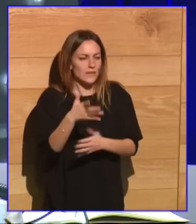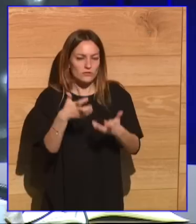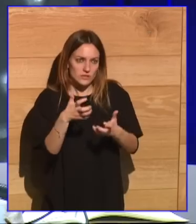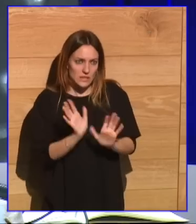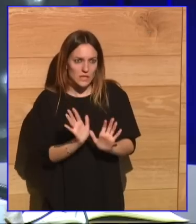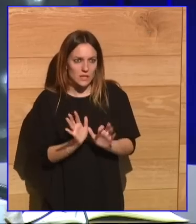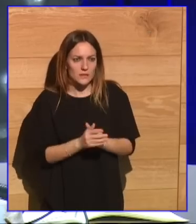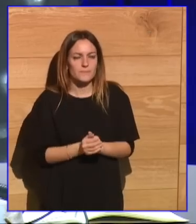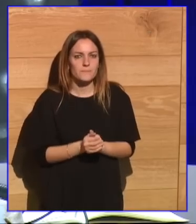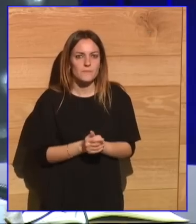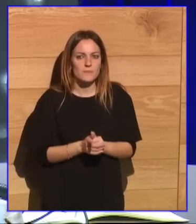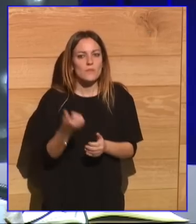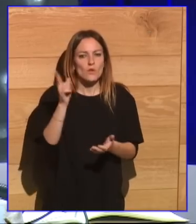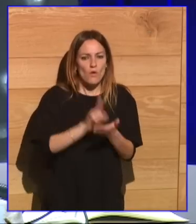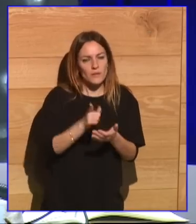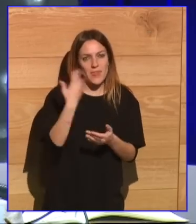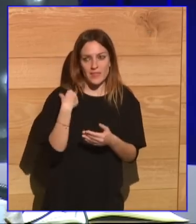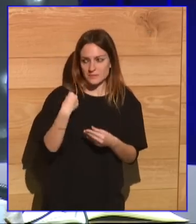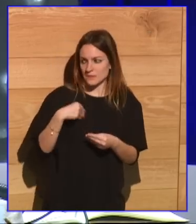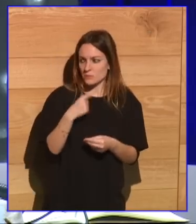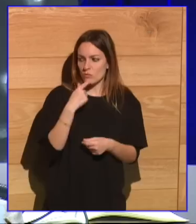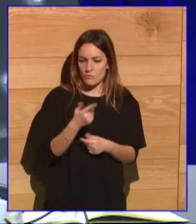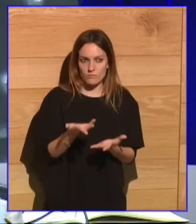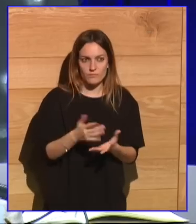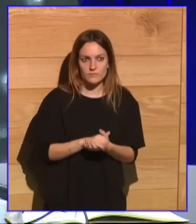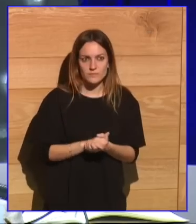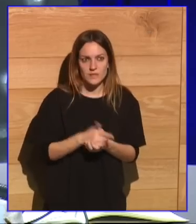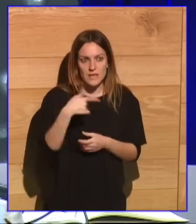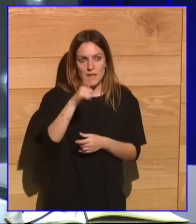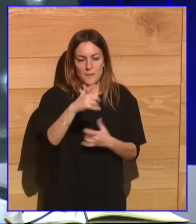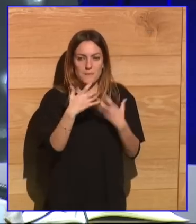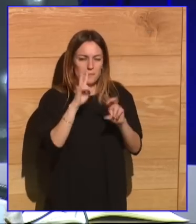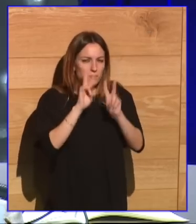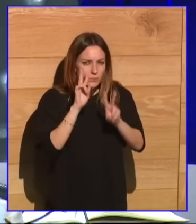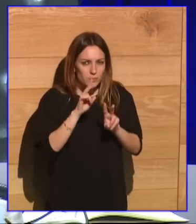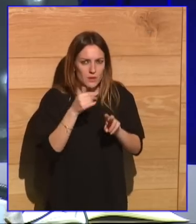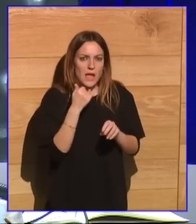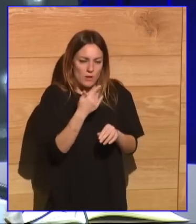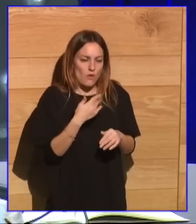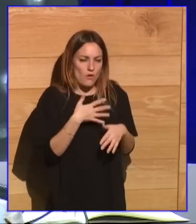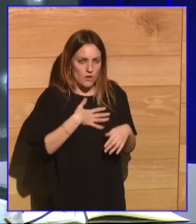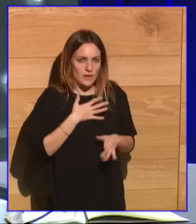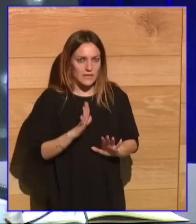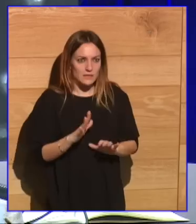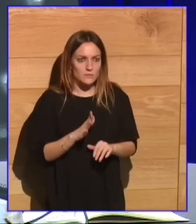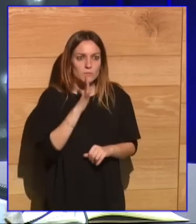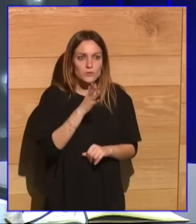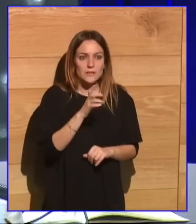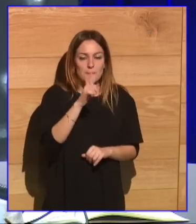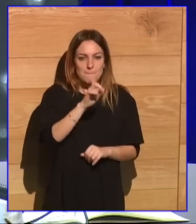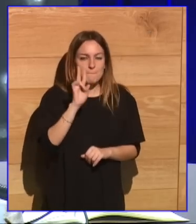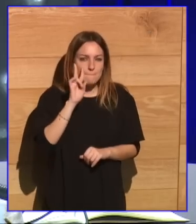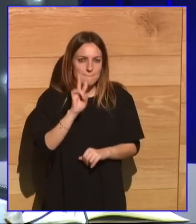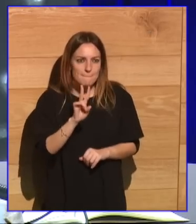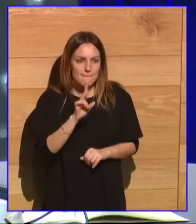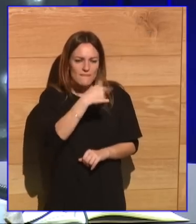interesante, que nuevamente volvemos a lo de antes. Eso es algo que el espectador siempre agradece, porque el espectador en el fondo, nuestra